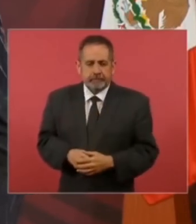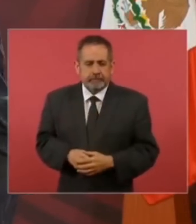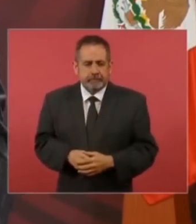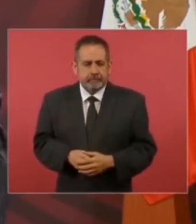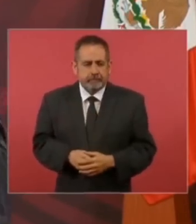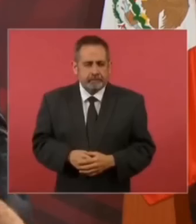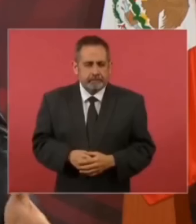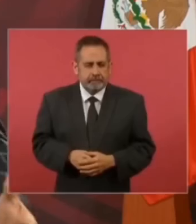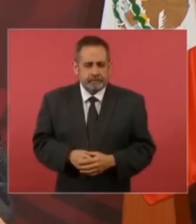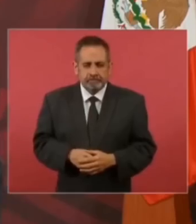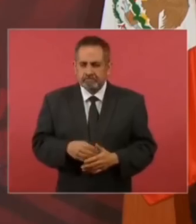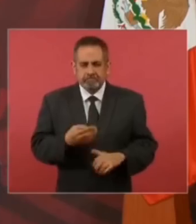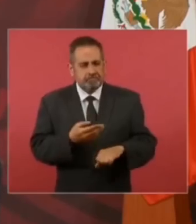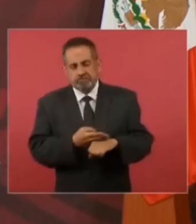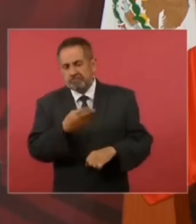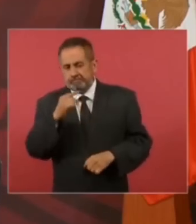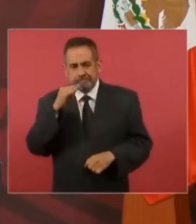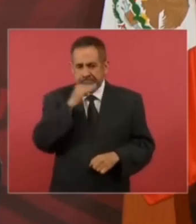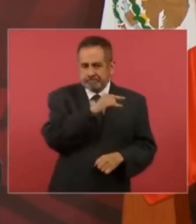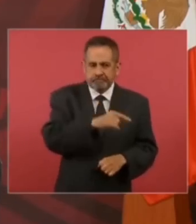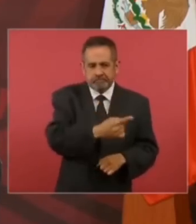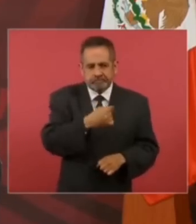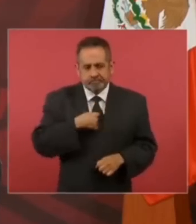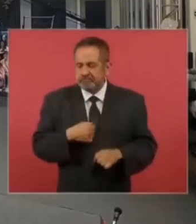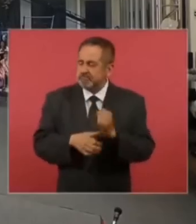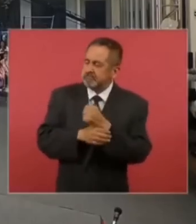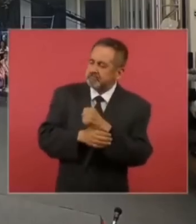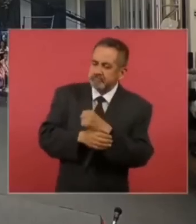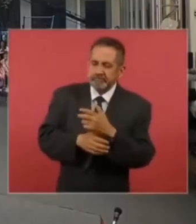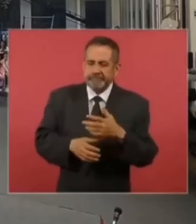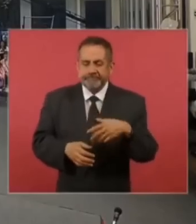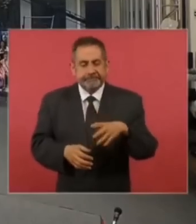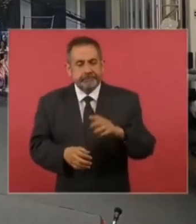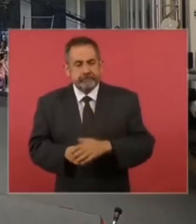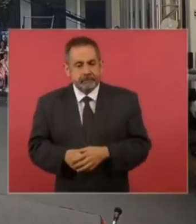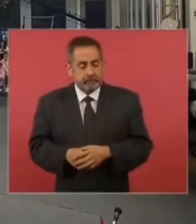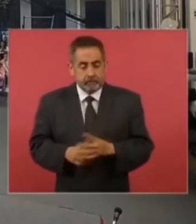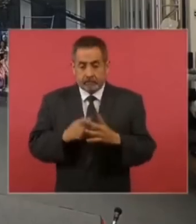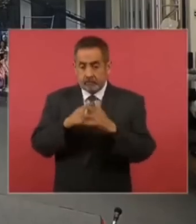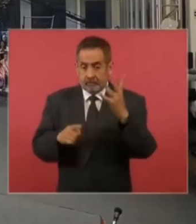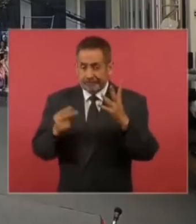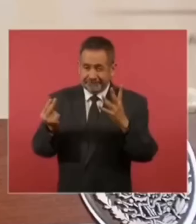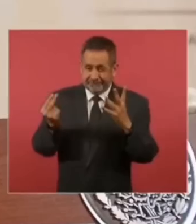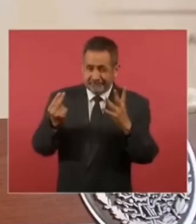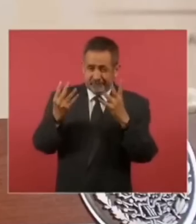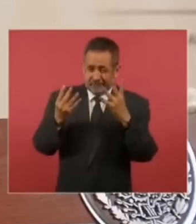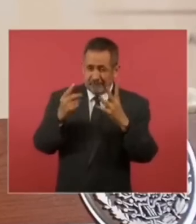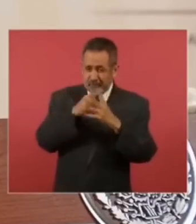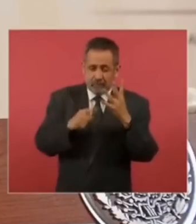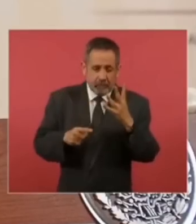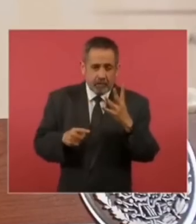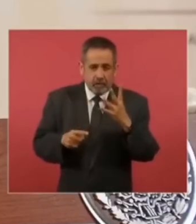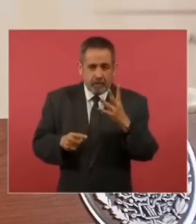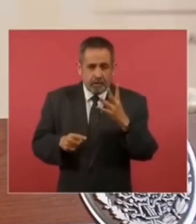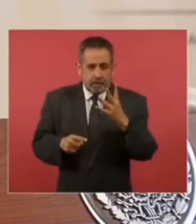del ministro Luis María Aguilar. Amigos y amigas, vamos a ir a toda esa información. Vamos a ver la información